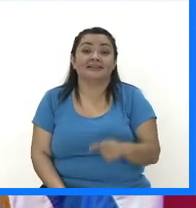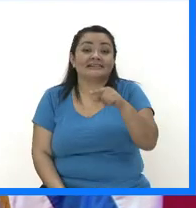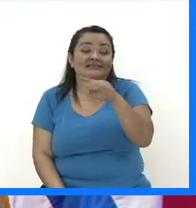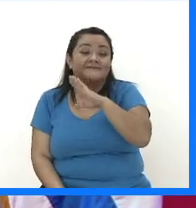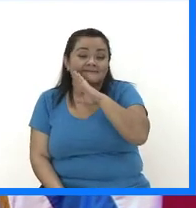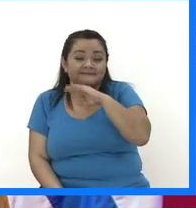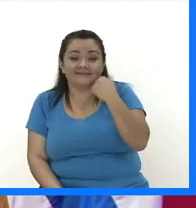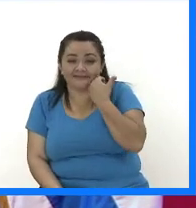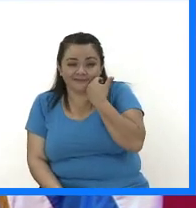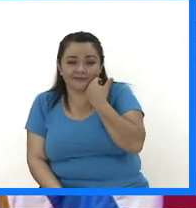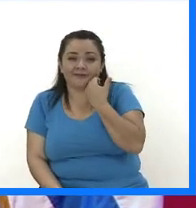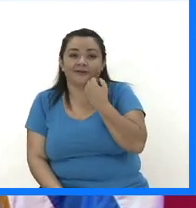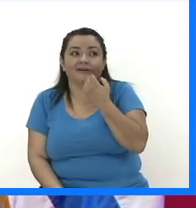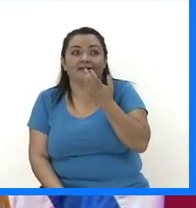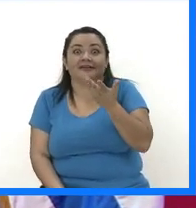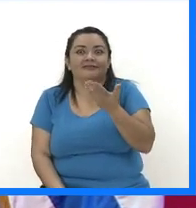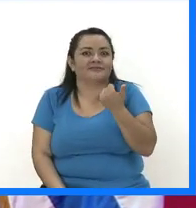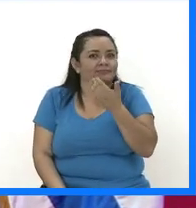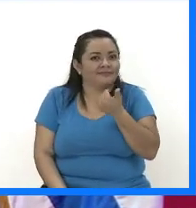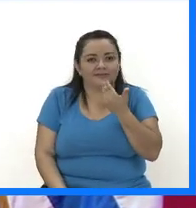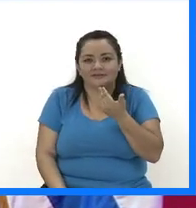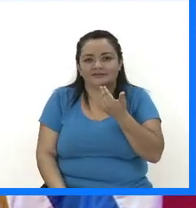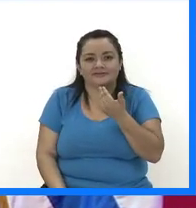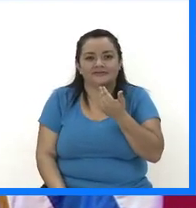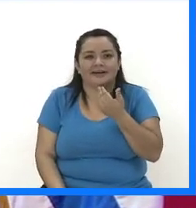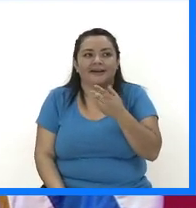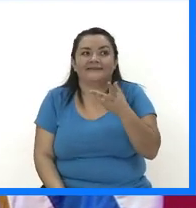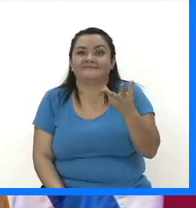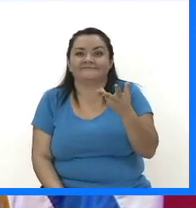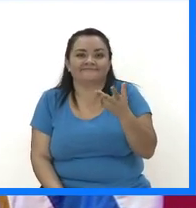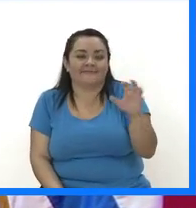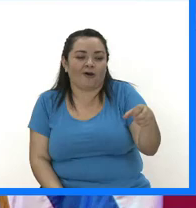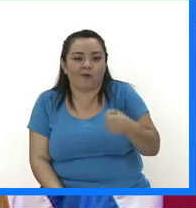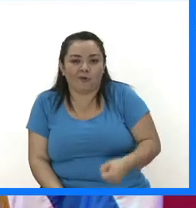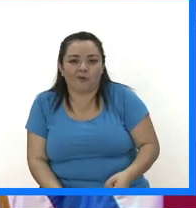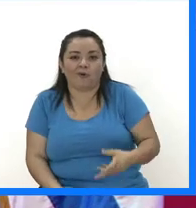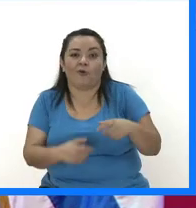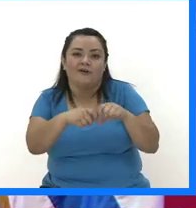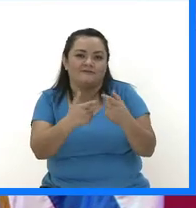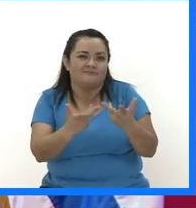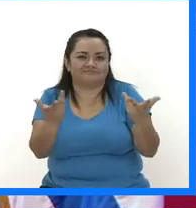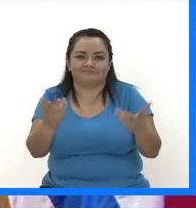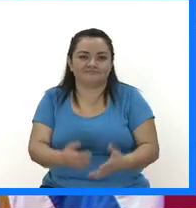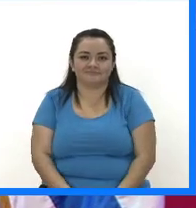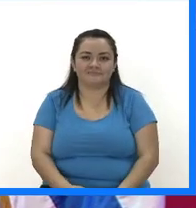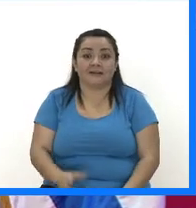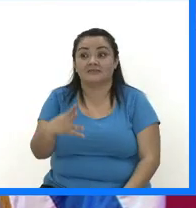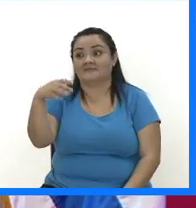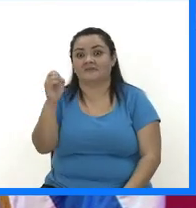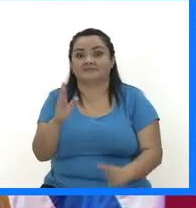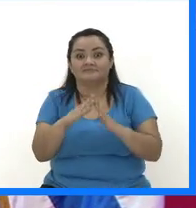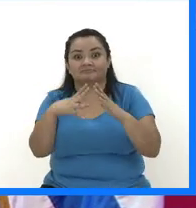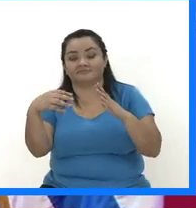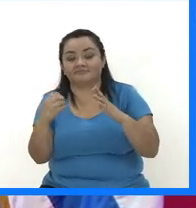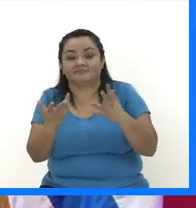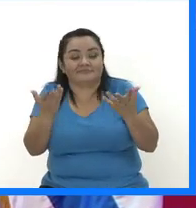enfermo que algo le pasa que al que le picó que algo le robaron que algo quebró que se va a ir no lo sé bueno